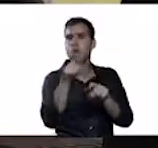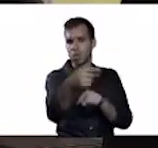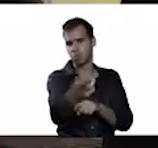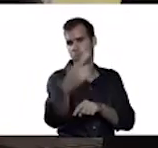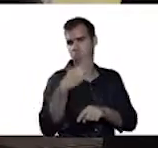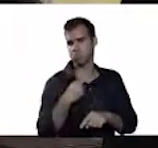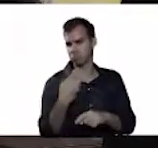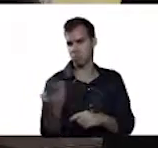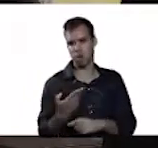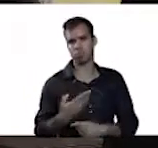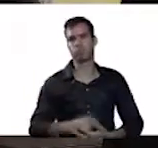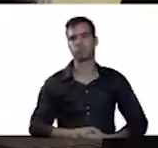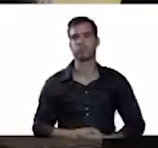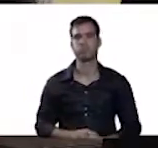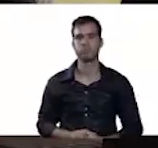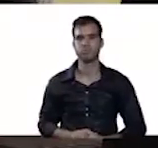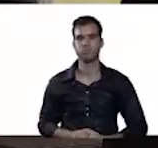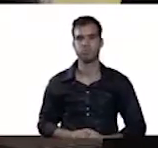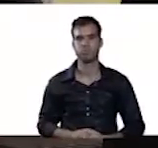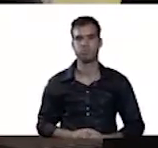rápido posible.